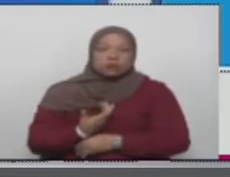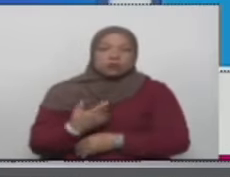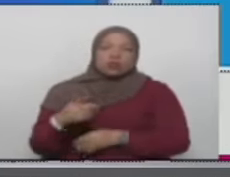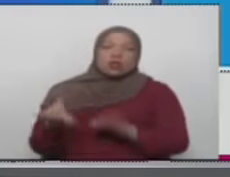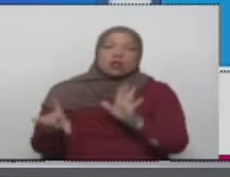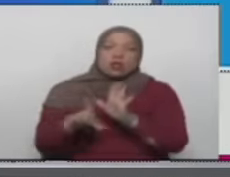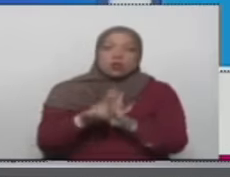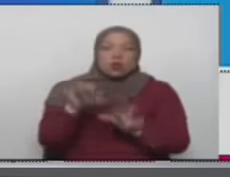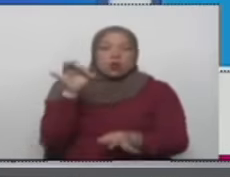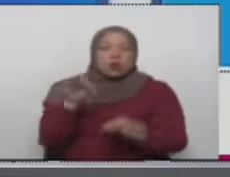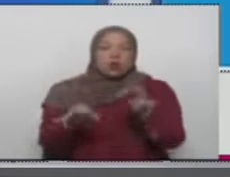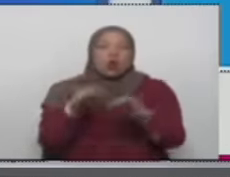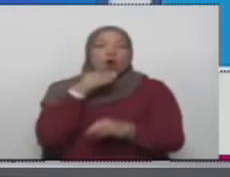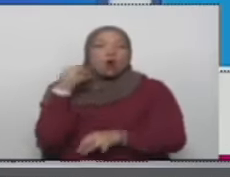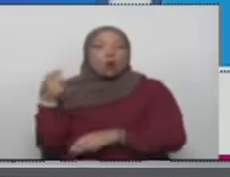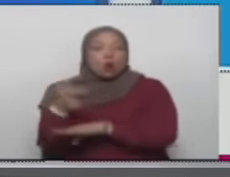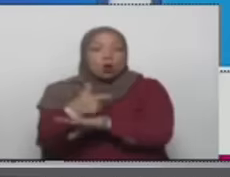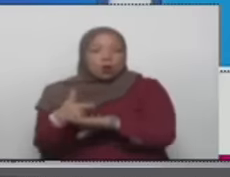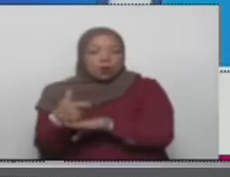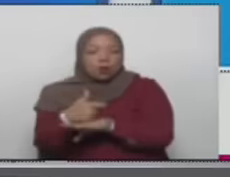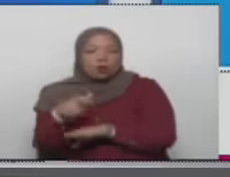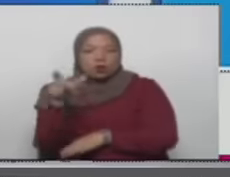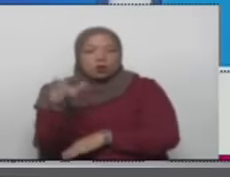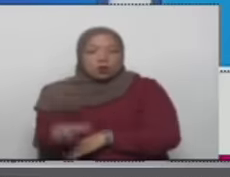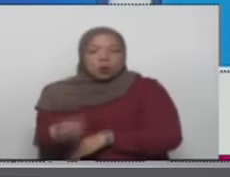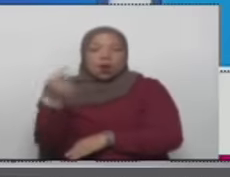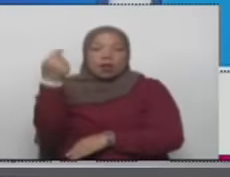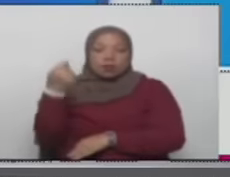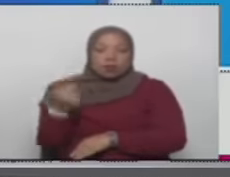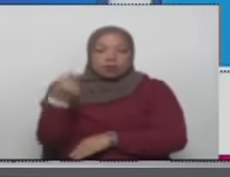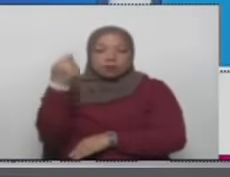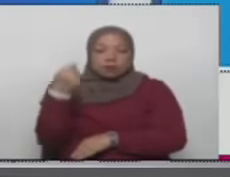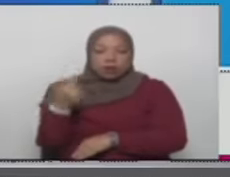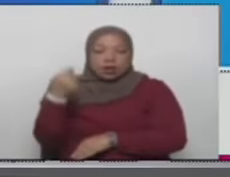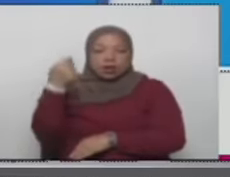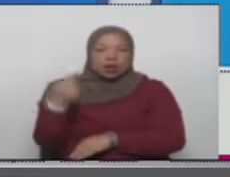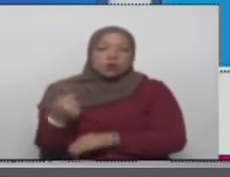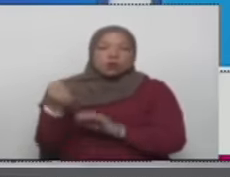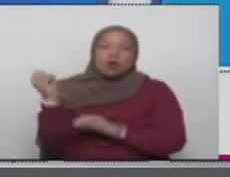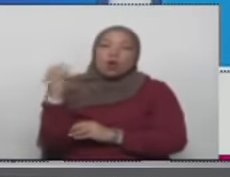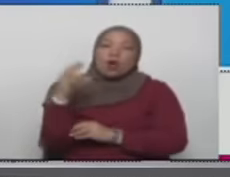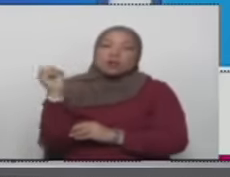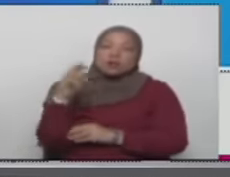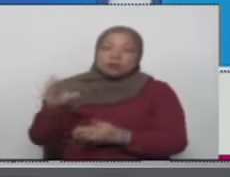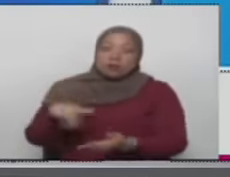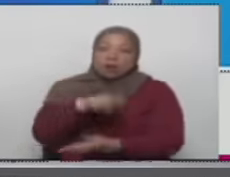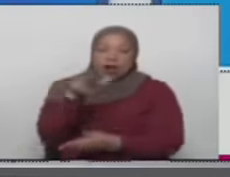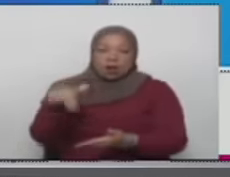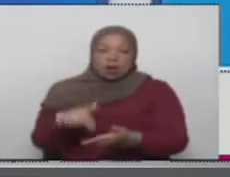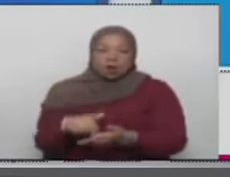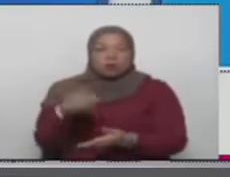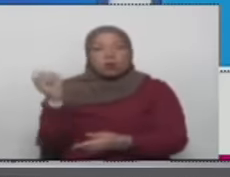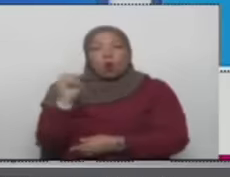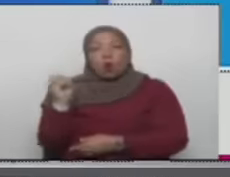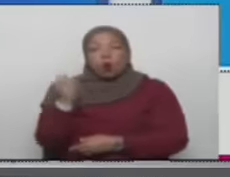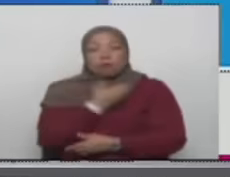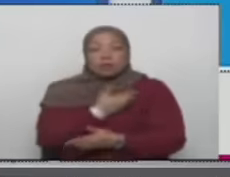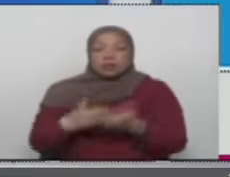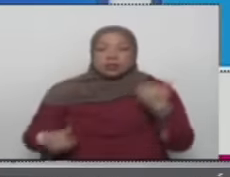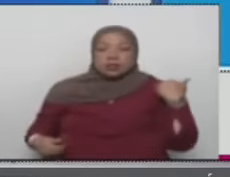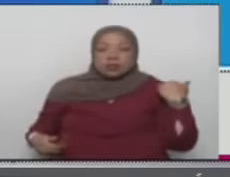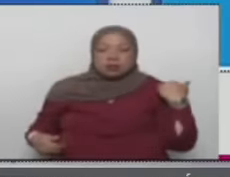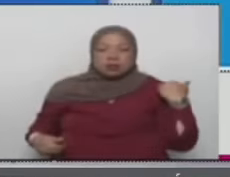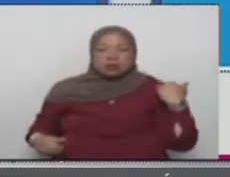regional, un gobernador, un diputado en la Asamblea Nacional o la presidencia de la República. ¿Qué recuerda